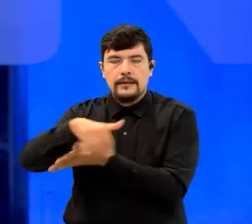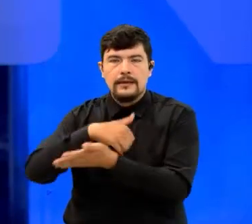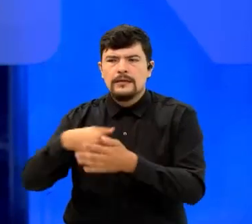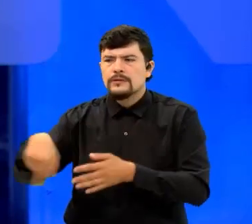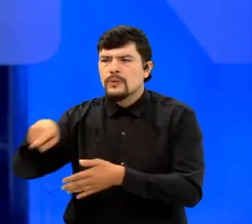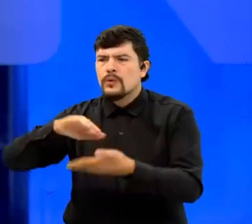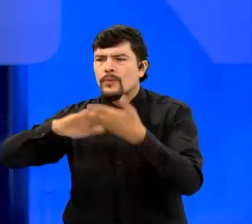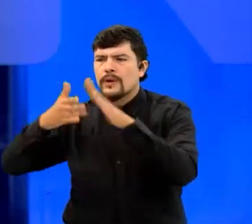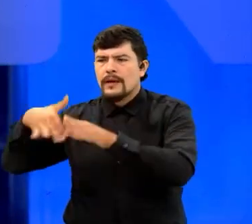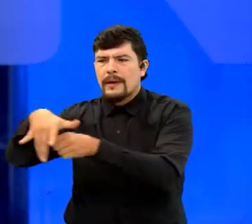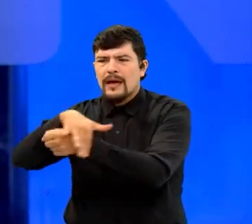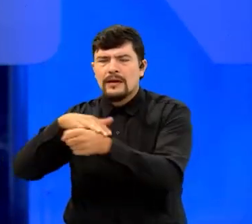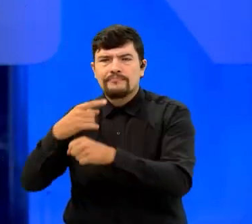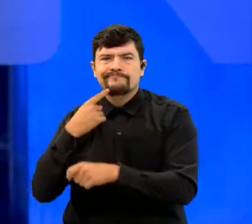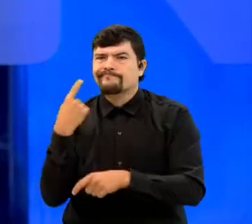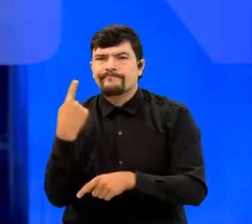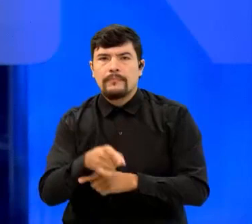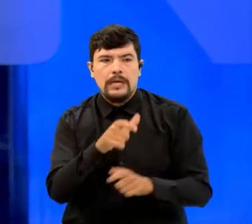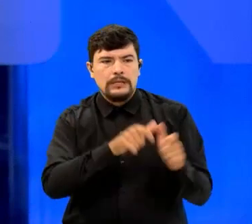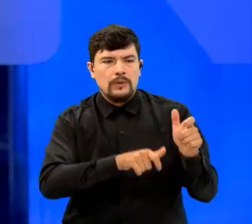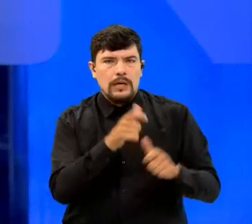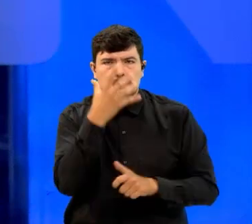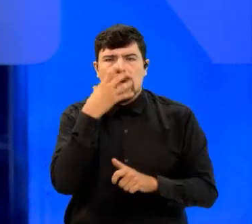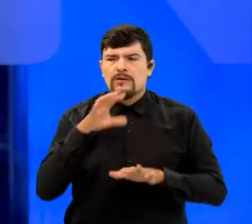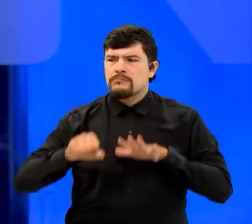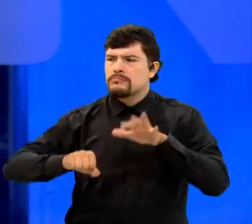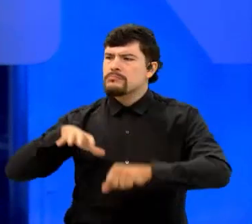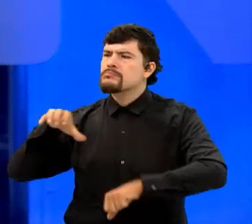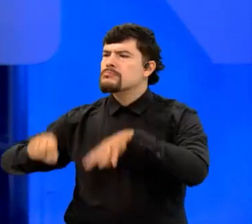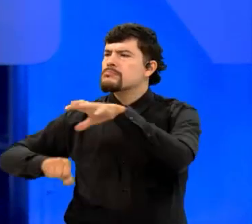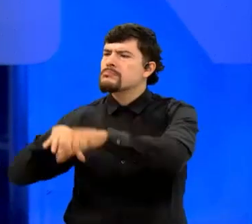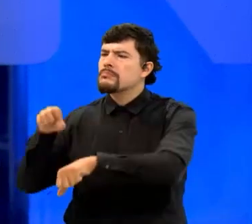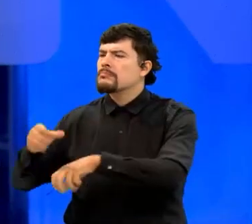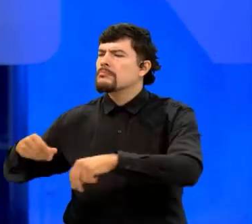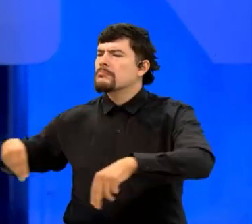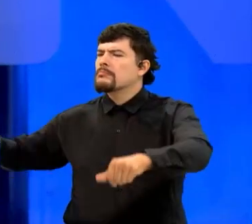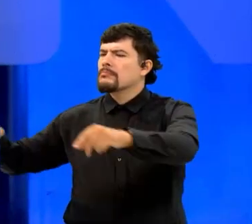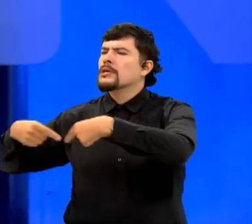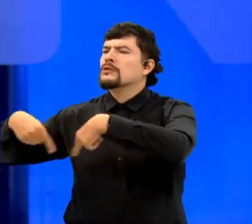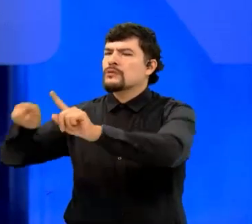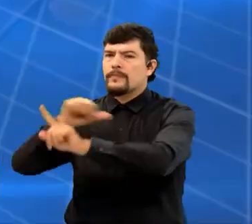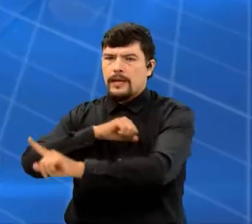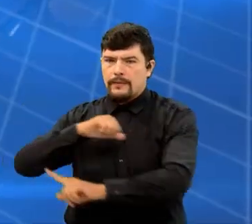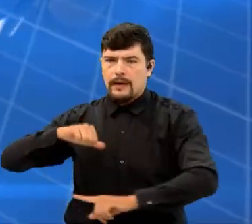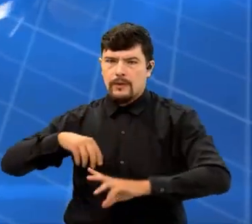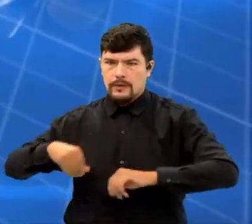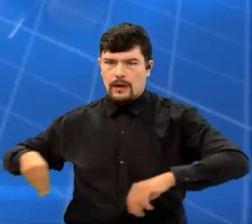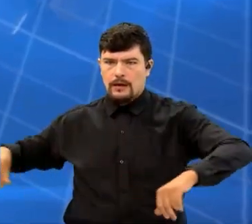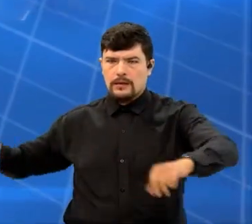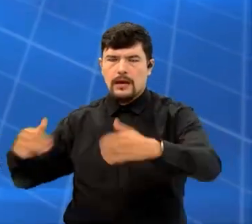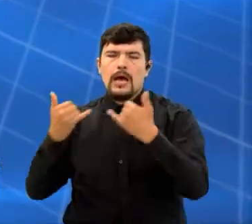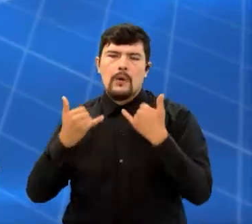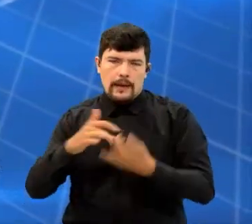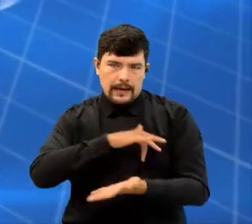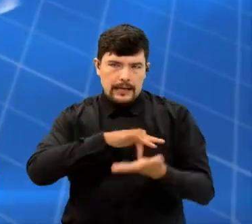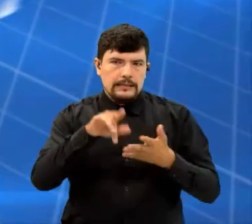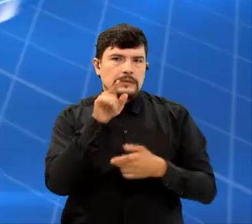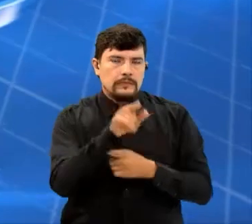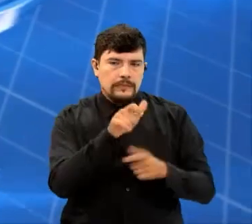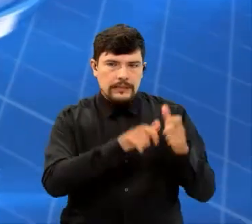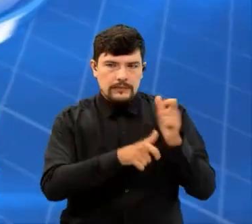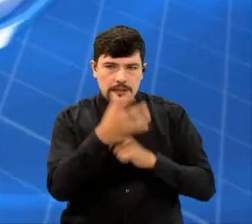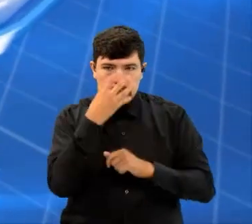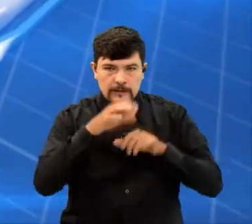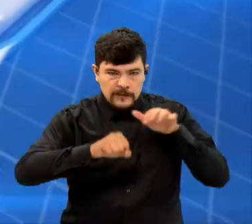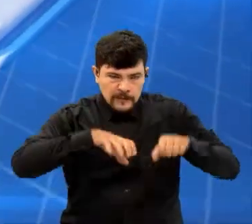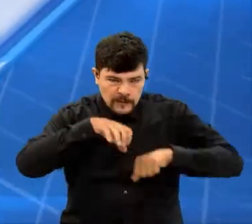barrio aseguran que invasores llegaron a tomar posesión de sus predios privados. Hay alerta por un nuevo caso de invasión de tierras